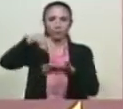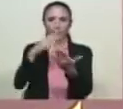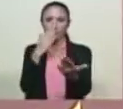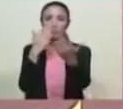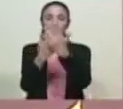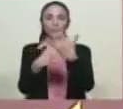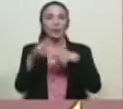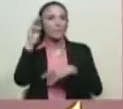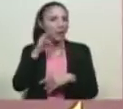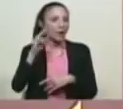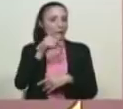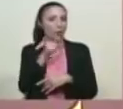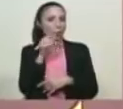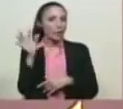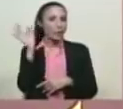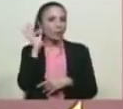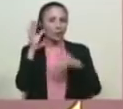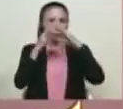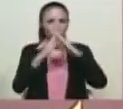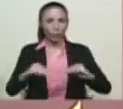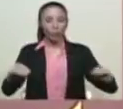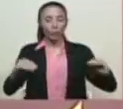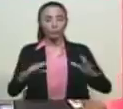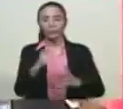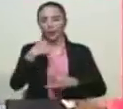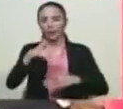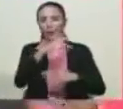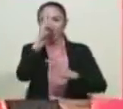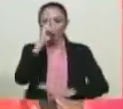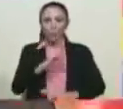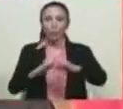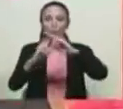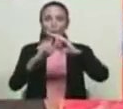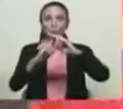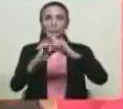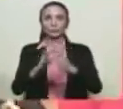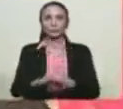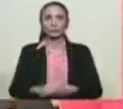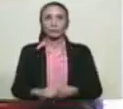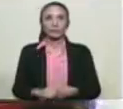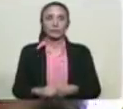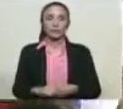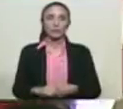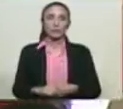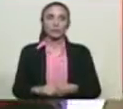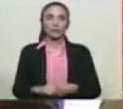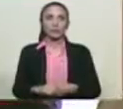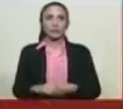el maestro y la maestra. Para ellos mi homenaje diario.